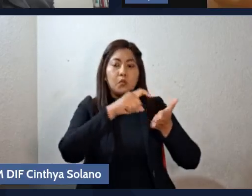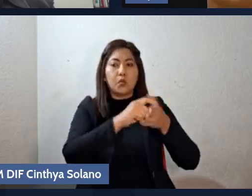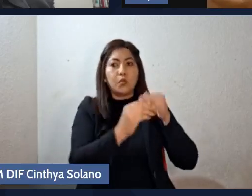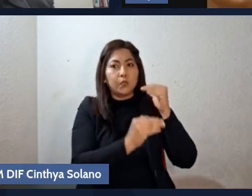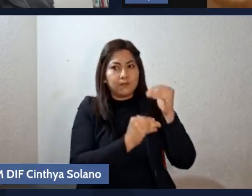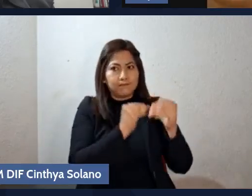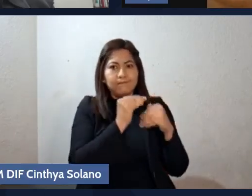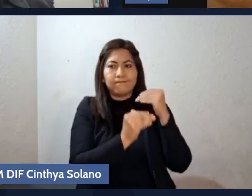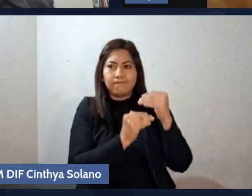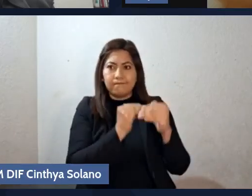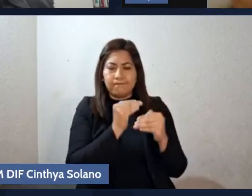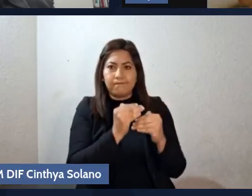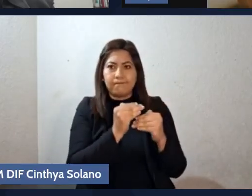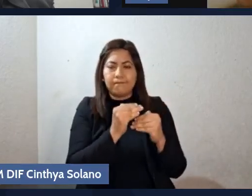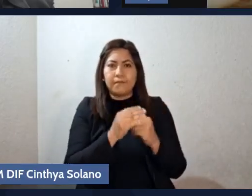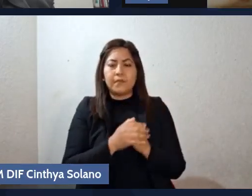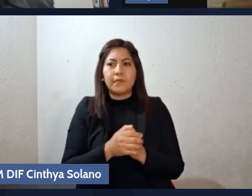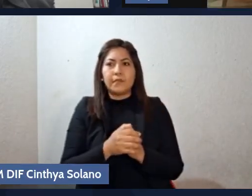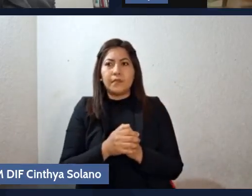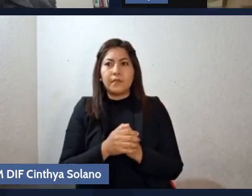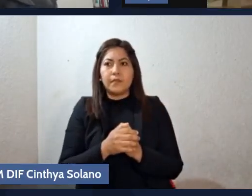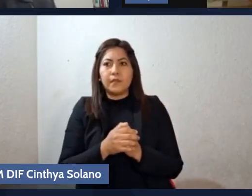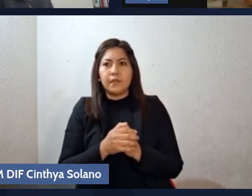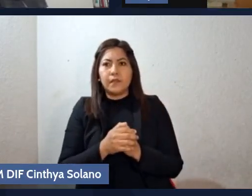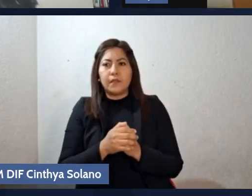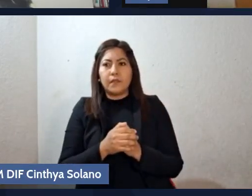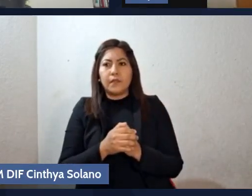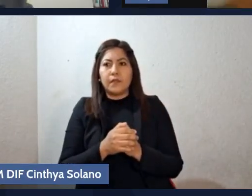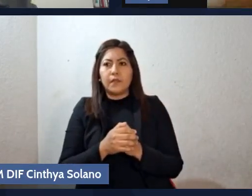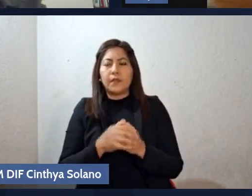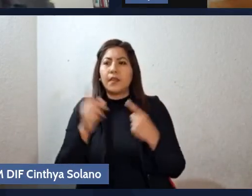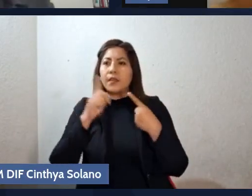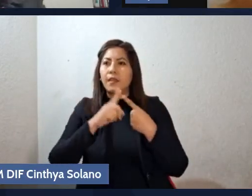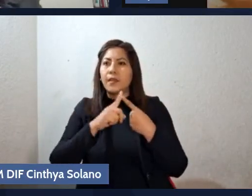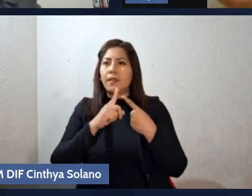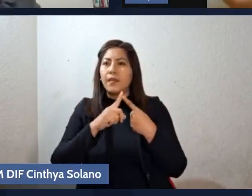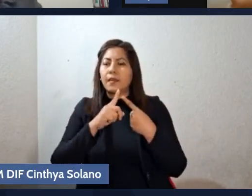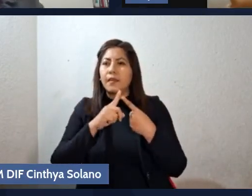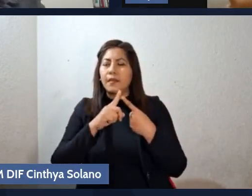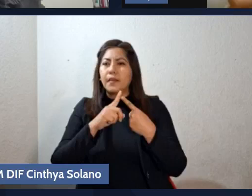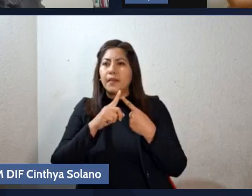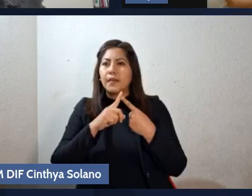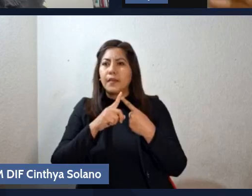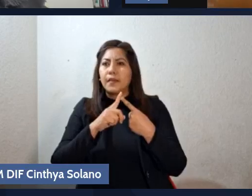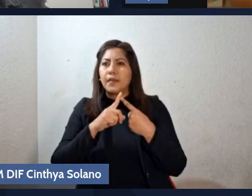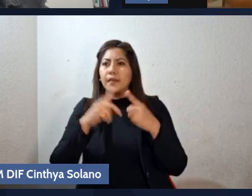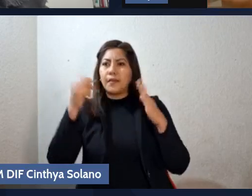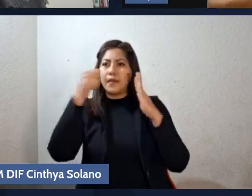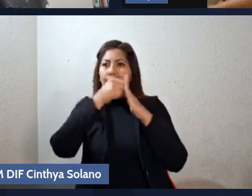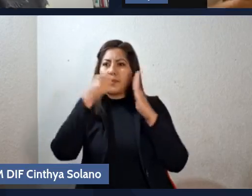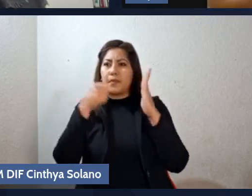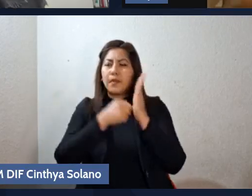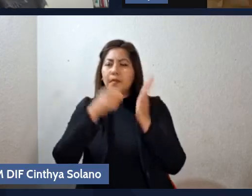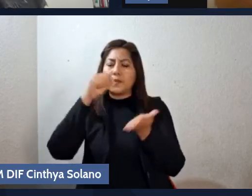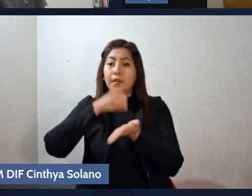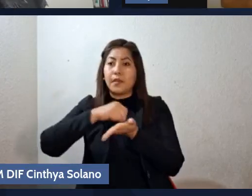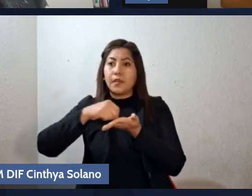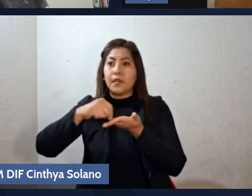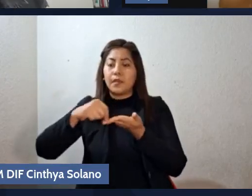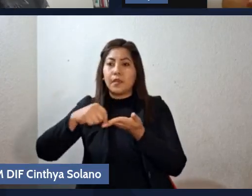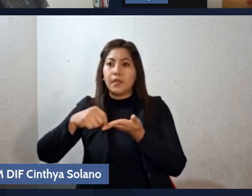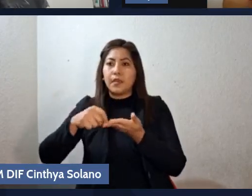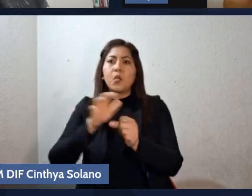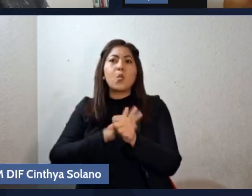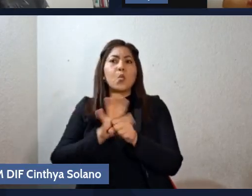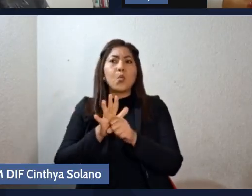Ajá, obviamente el primer paso para llevar a cabo un testamento, pues es acudir ante un